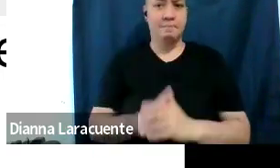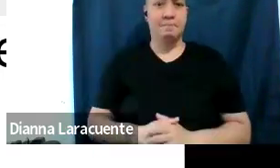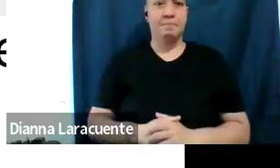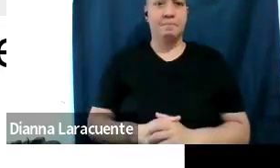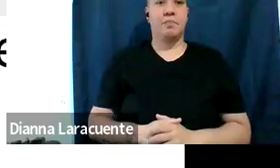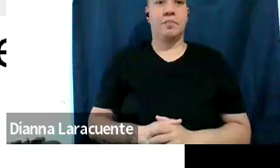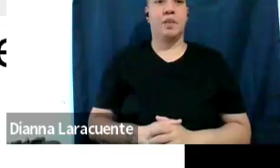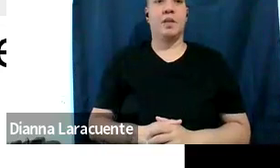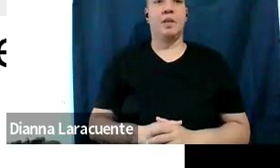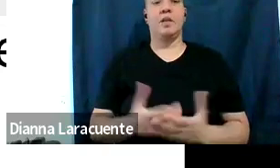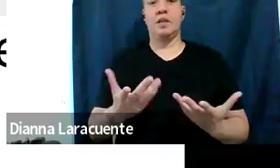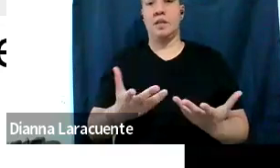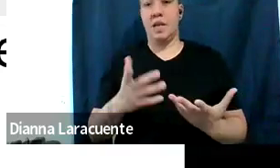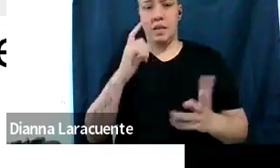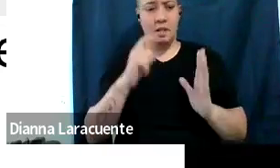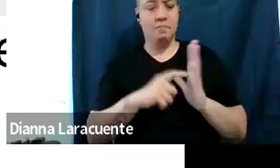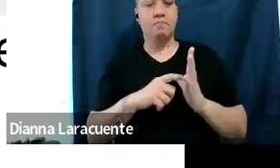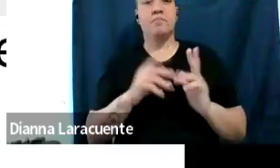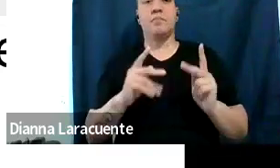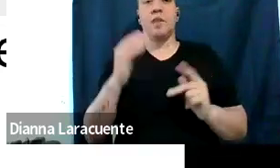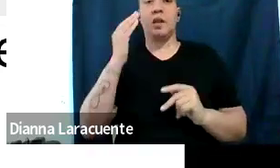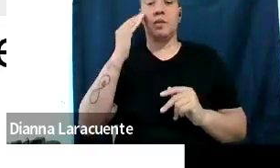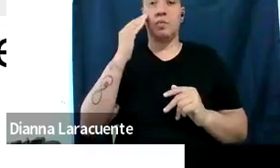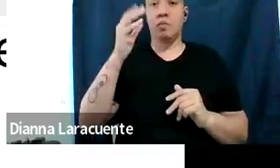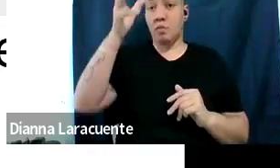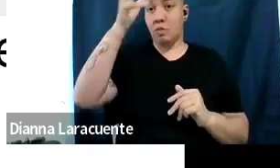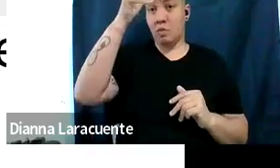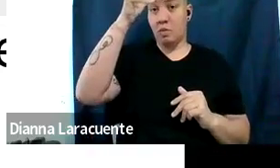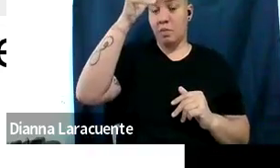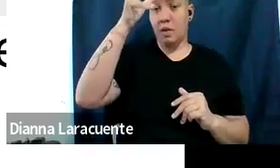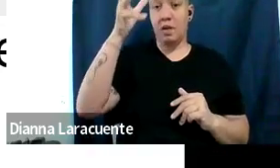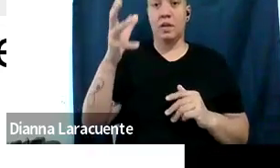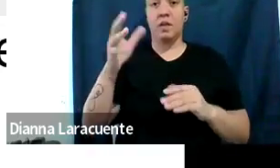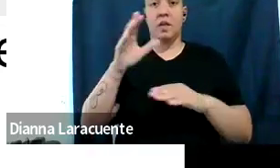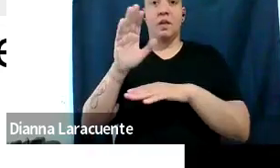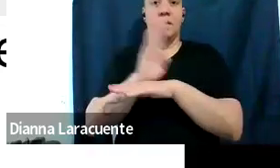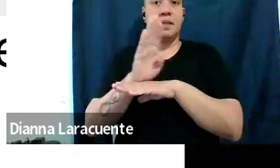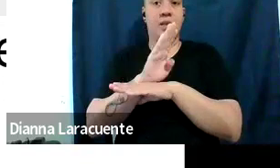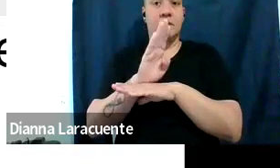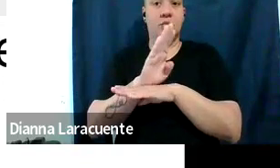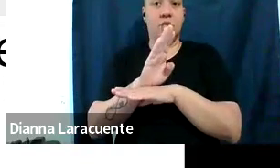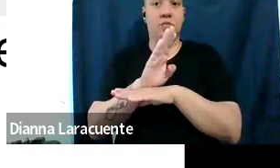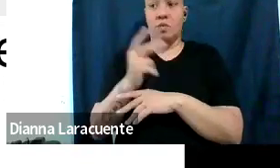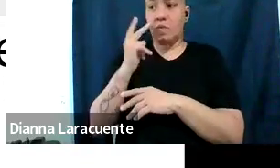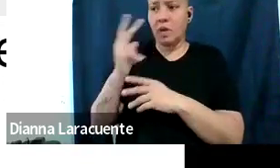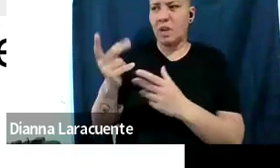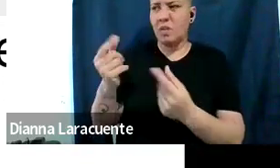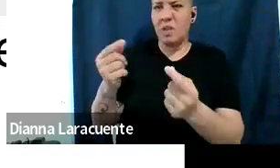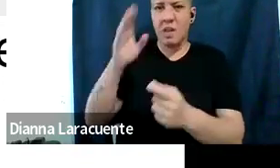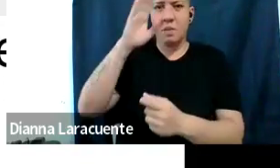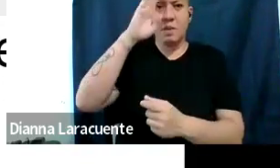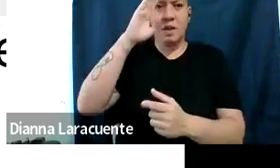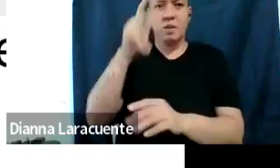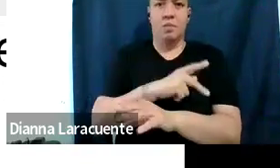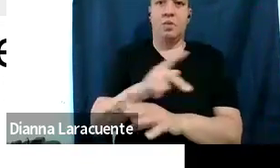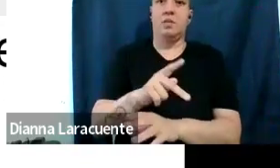se dio a conocer. Y su padre, que era un hombre de comercio, lo que no veía, le decía, hijo, ¿qué tú vas a hacer en Barranquita de poeta?